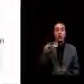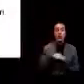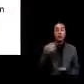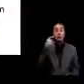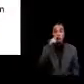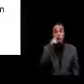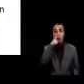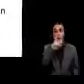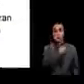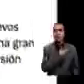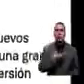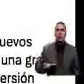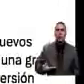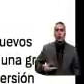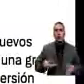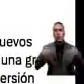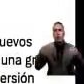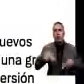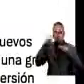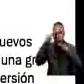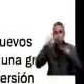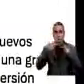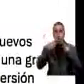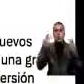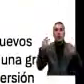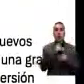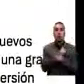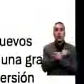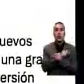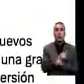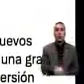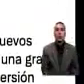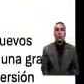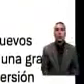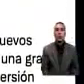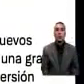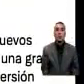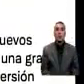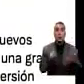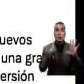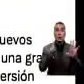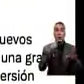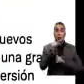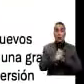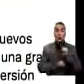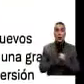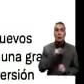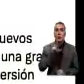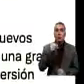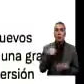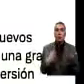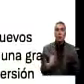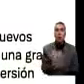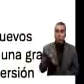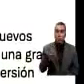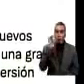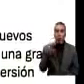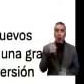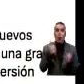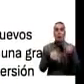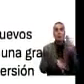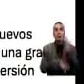El jefe de Estado confirmó la noticia a través de su cuenta de Twitter. Hace más de 6 años que no habían nuevos descubrimientos